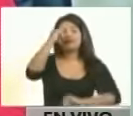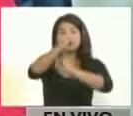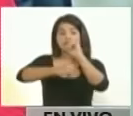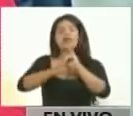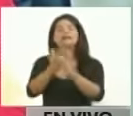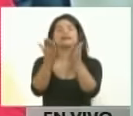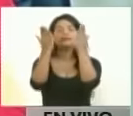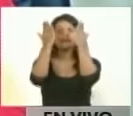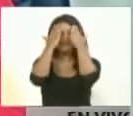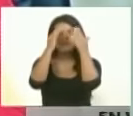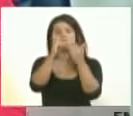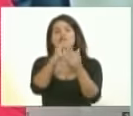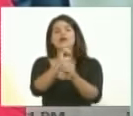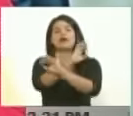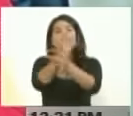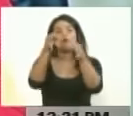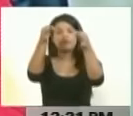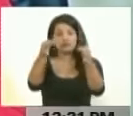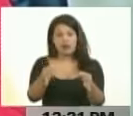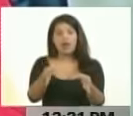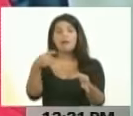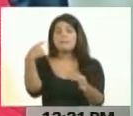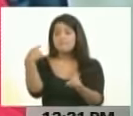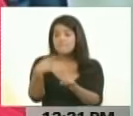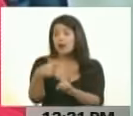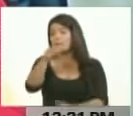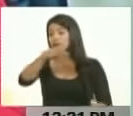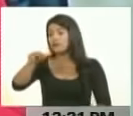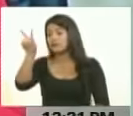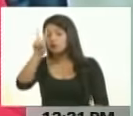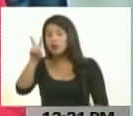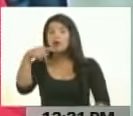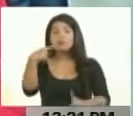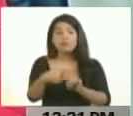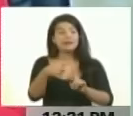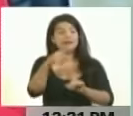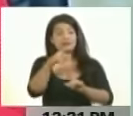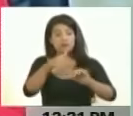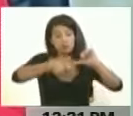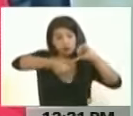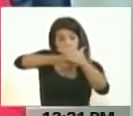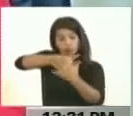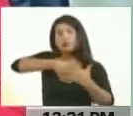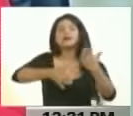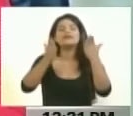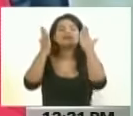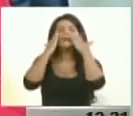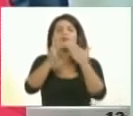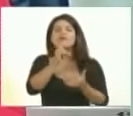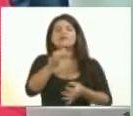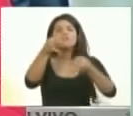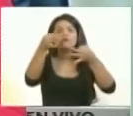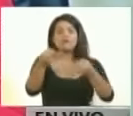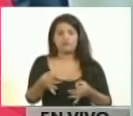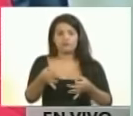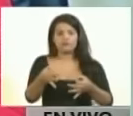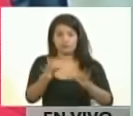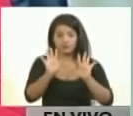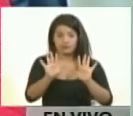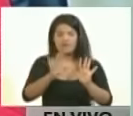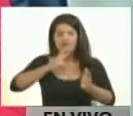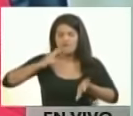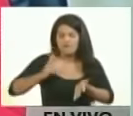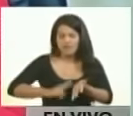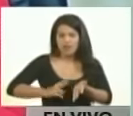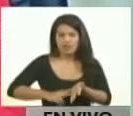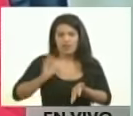debidamente informada y para que nuestra población y para que los pueblos del sur sepan la verdad. Es además